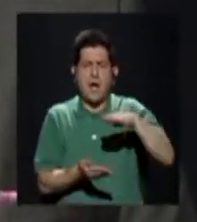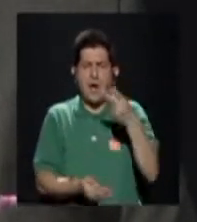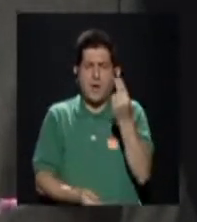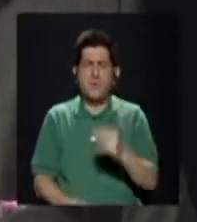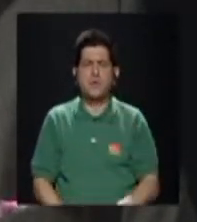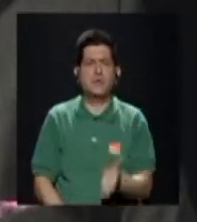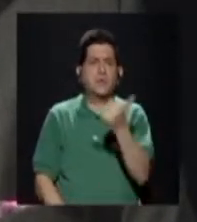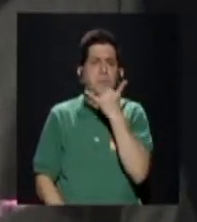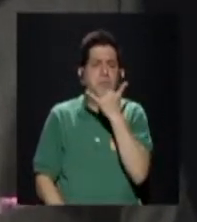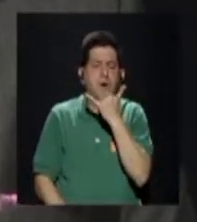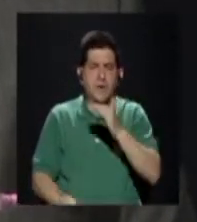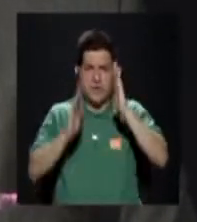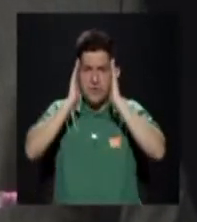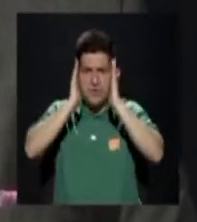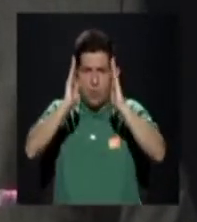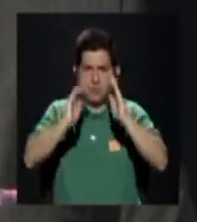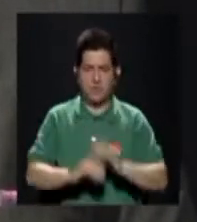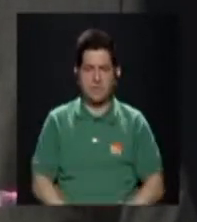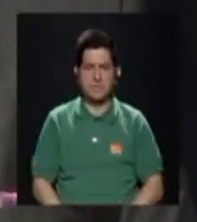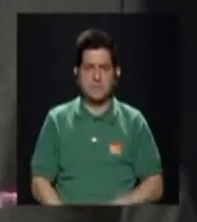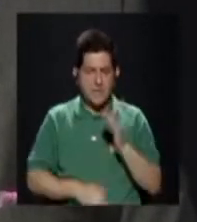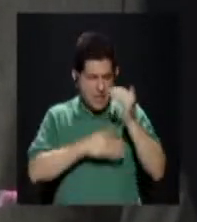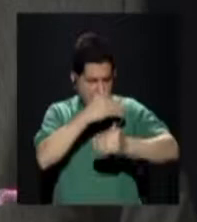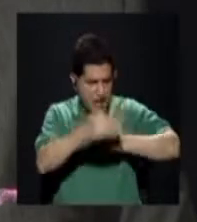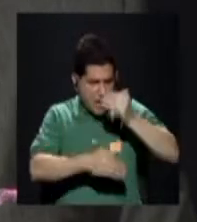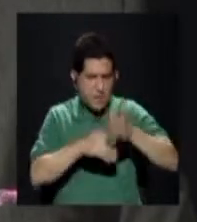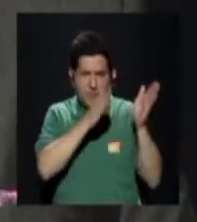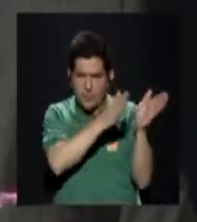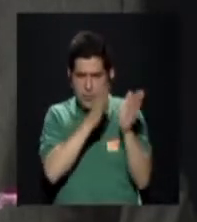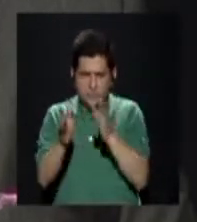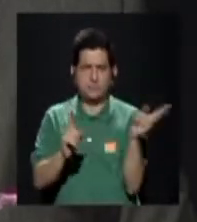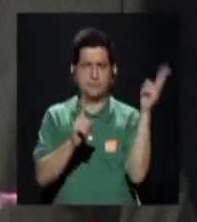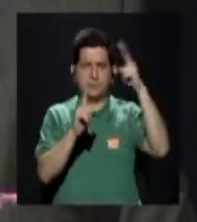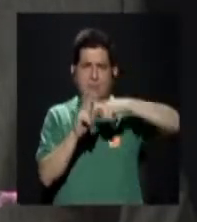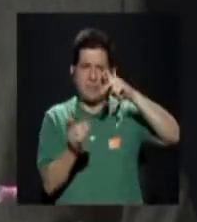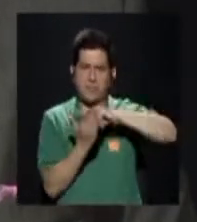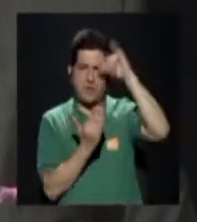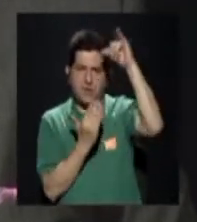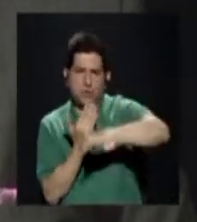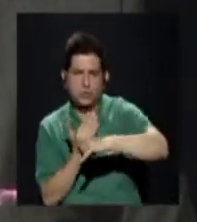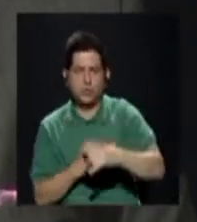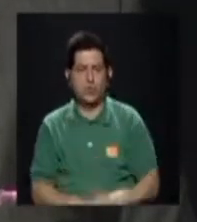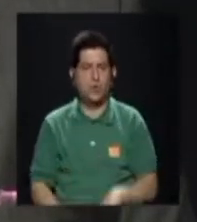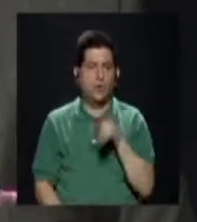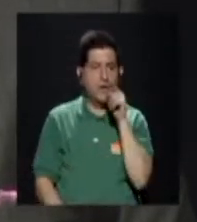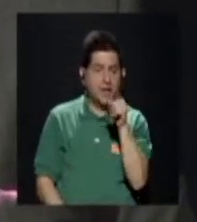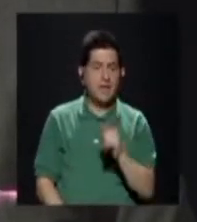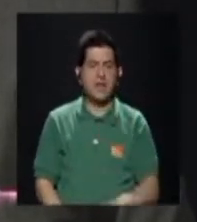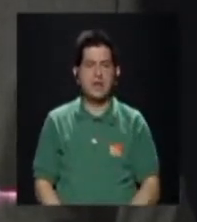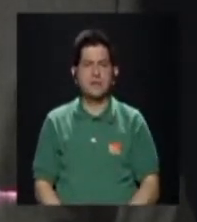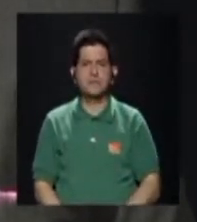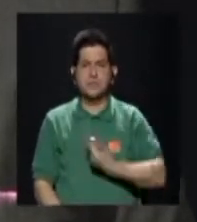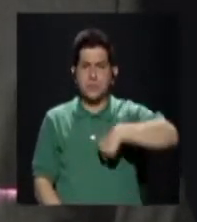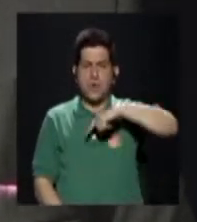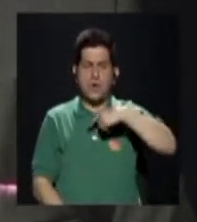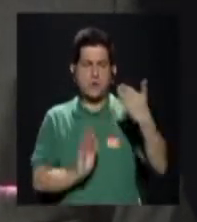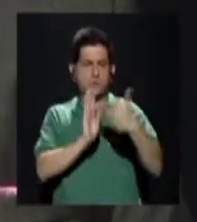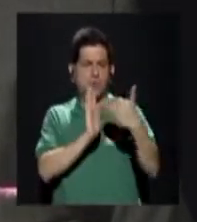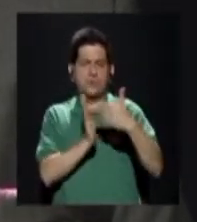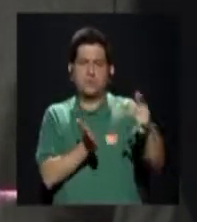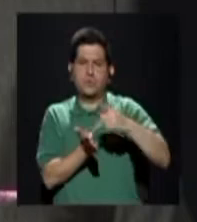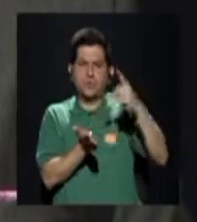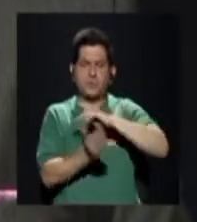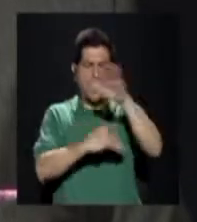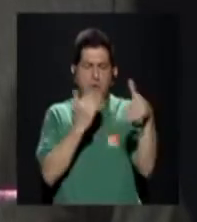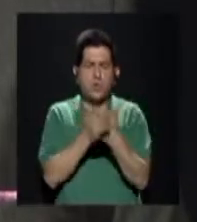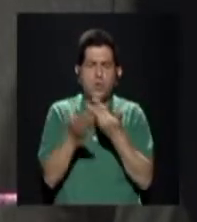cubrir errores en la formulación de planes, en la ejecución de proyectos, y eso se nos ha venido cargando en las tarifas de todos